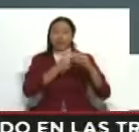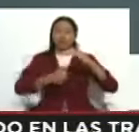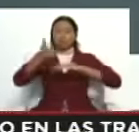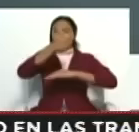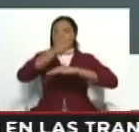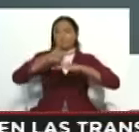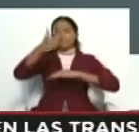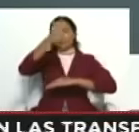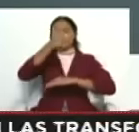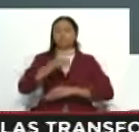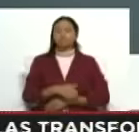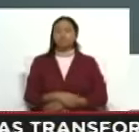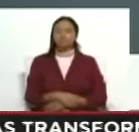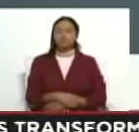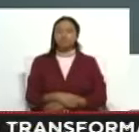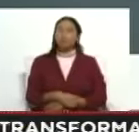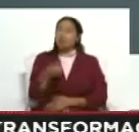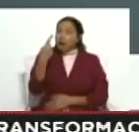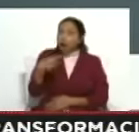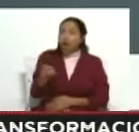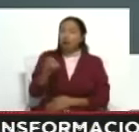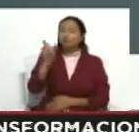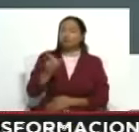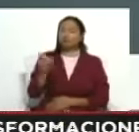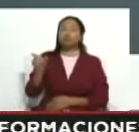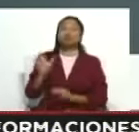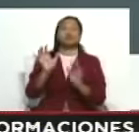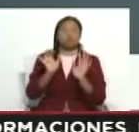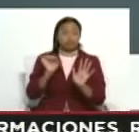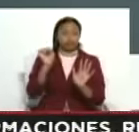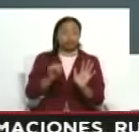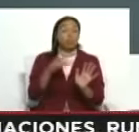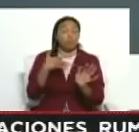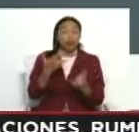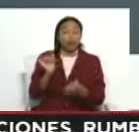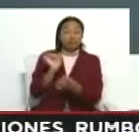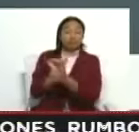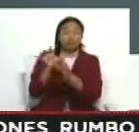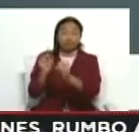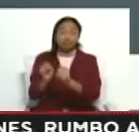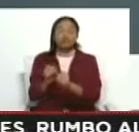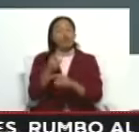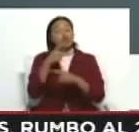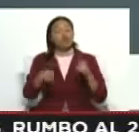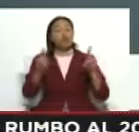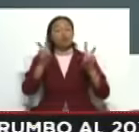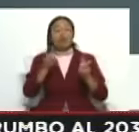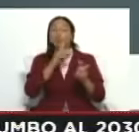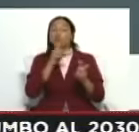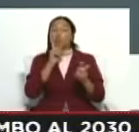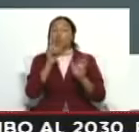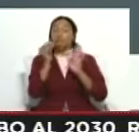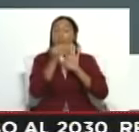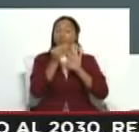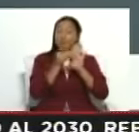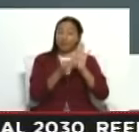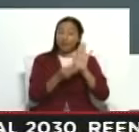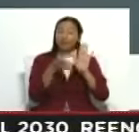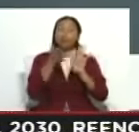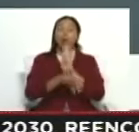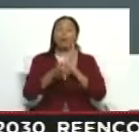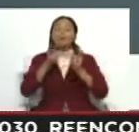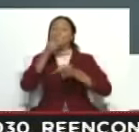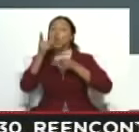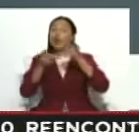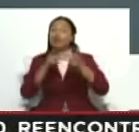Conclusión, no se descartan nuevas detenciones, no se descartan que aparezcan nuevos nombres en la conspiración política, porque